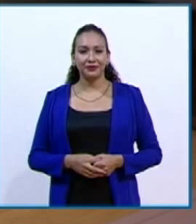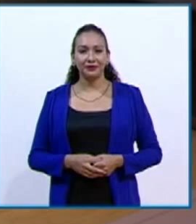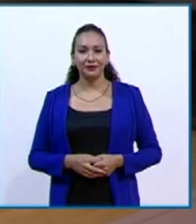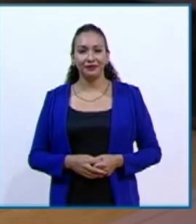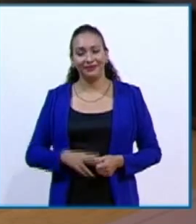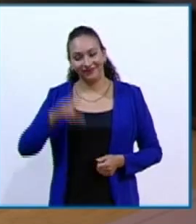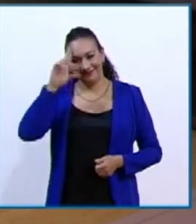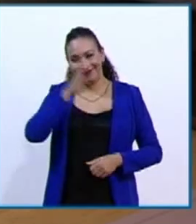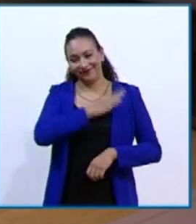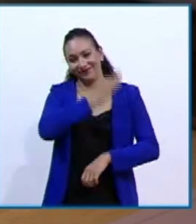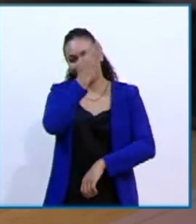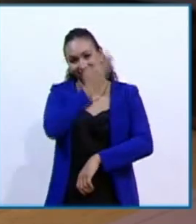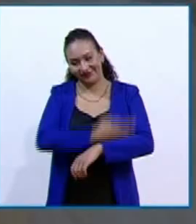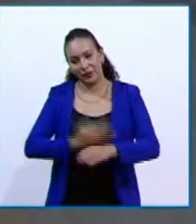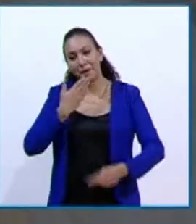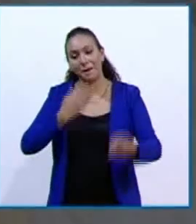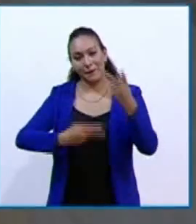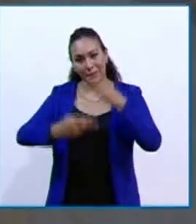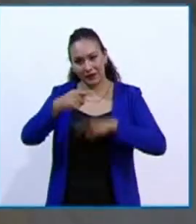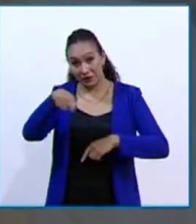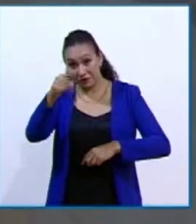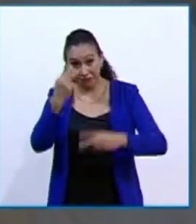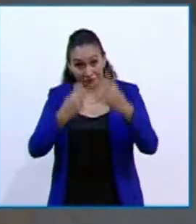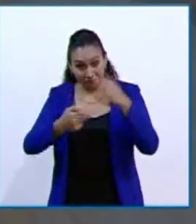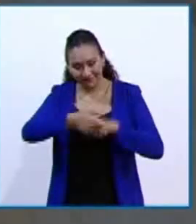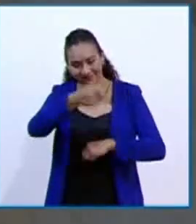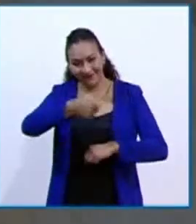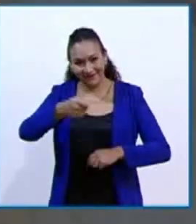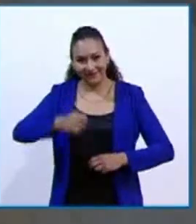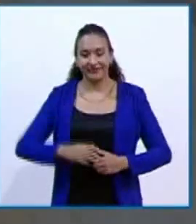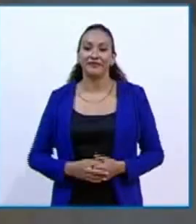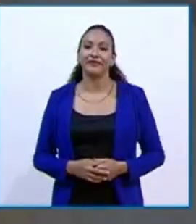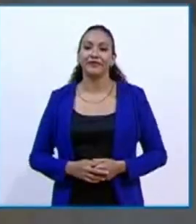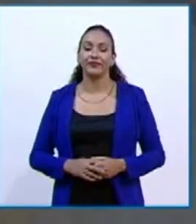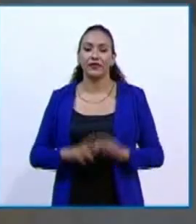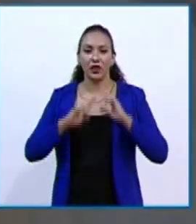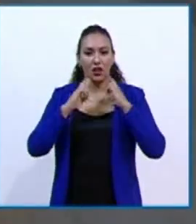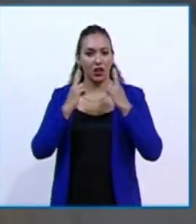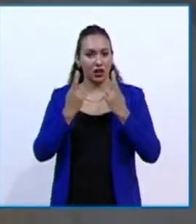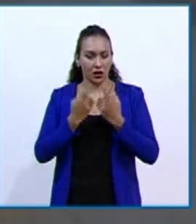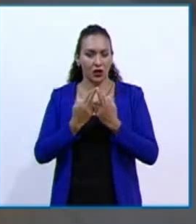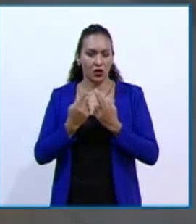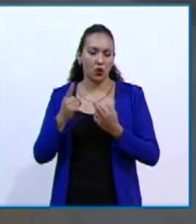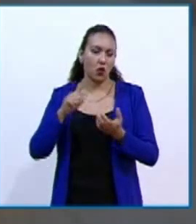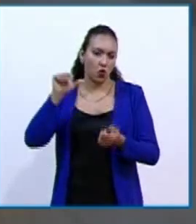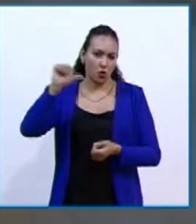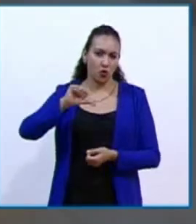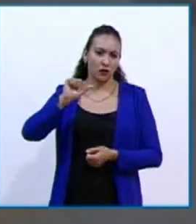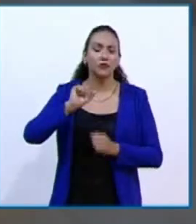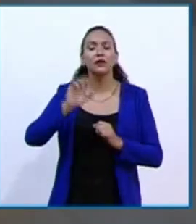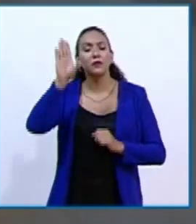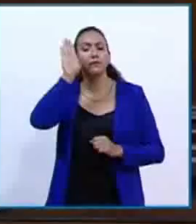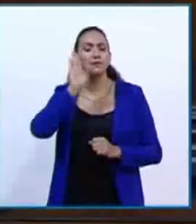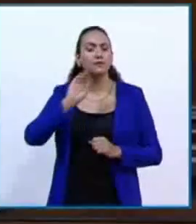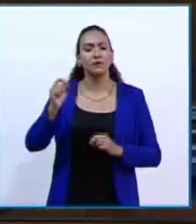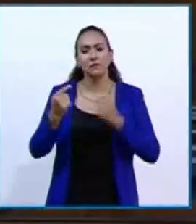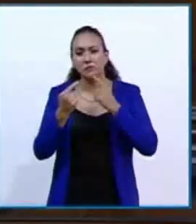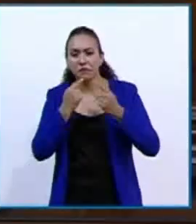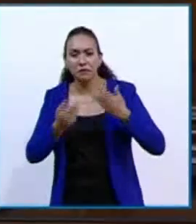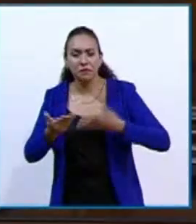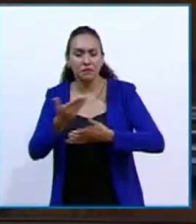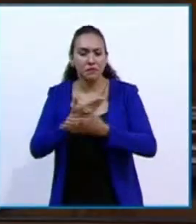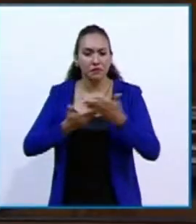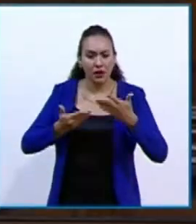Buenas tardes a todas las personas que siguen esta transmisión. El Pleno de la Suprema Corte de Justicia declaró inconstitucionales